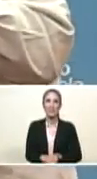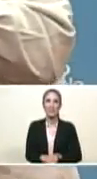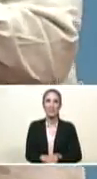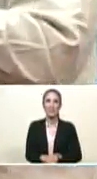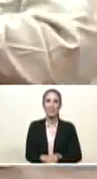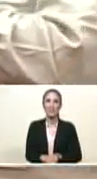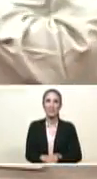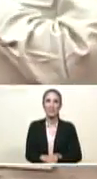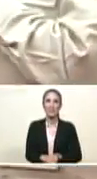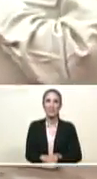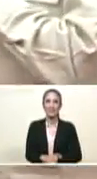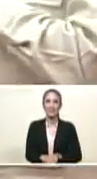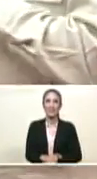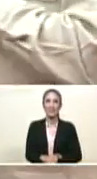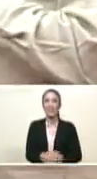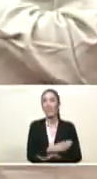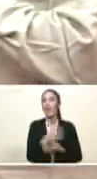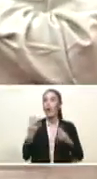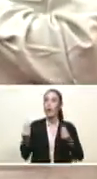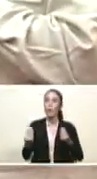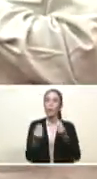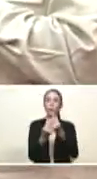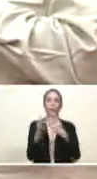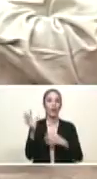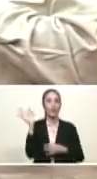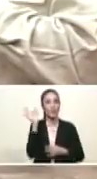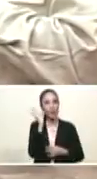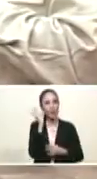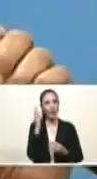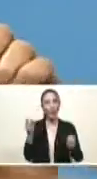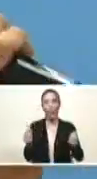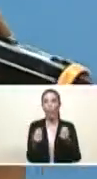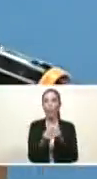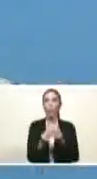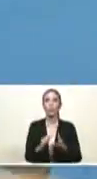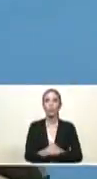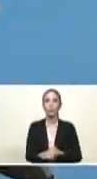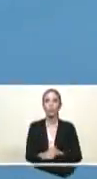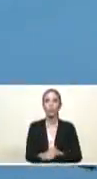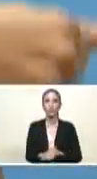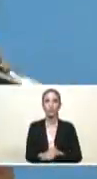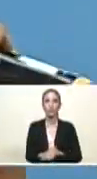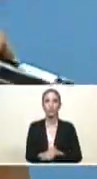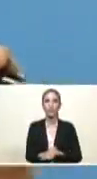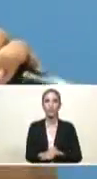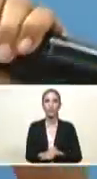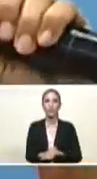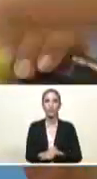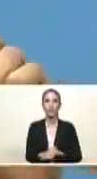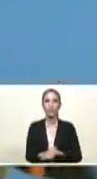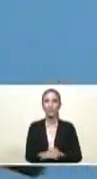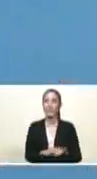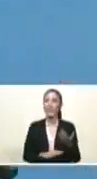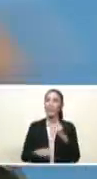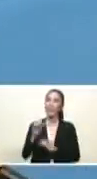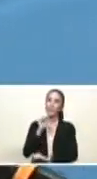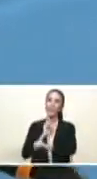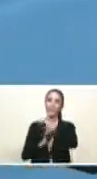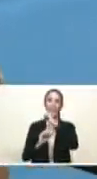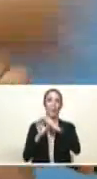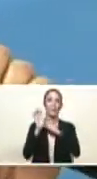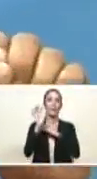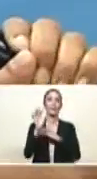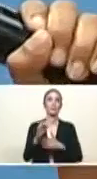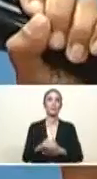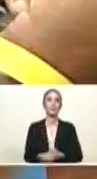mira, junto con nosotros, las mujeres de hogar, hogares de la patria, y junto con Campamento de Pioneros, dando la batalla. Así ahí, es que se